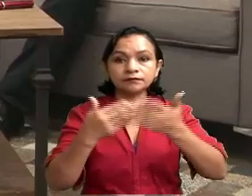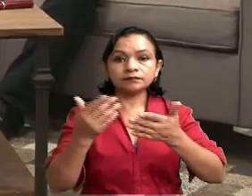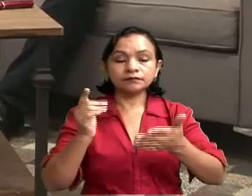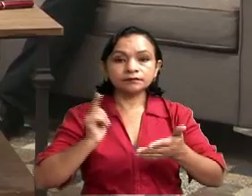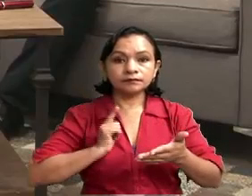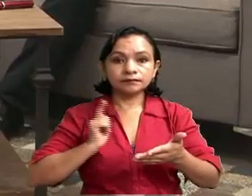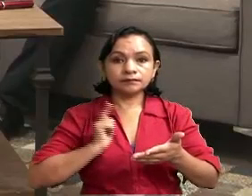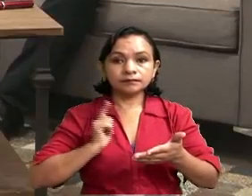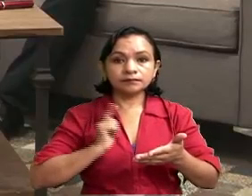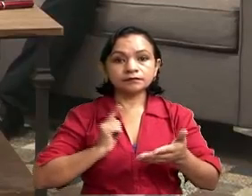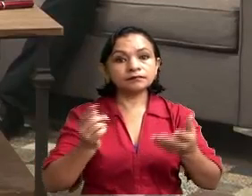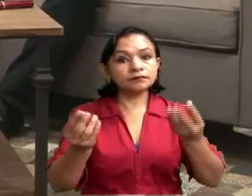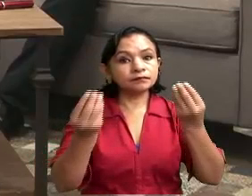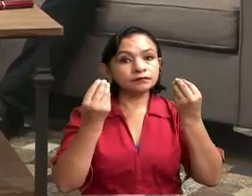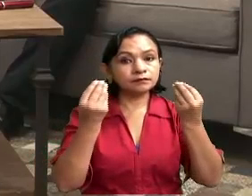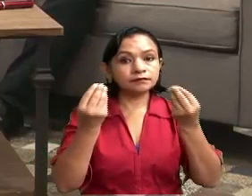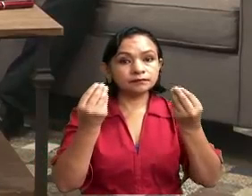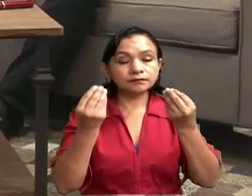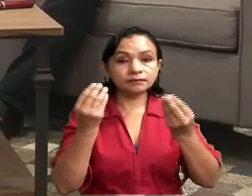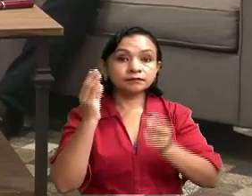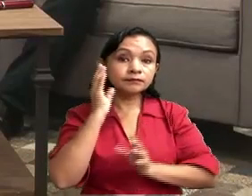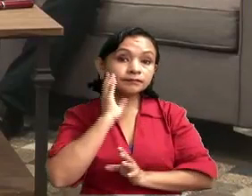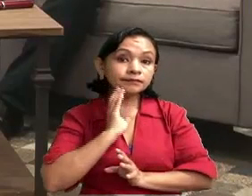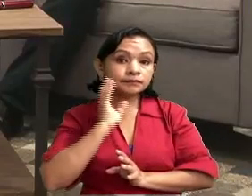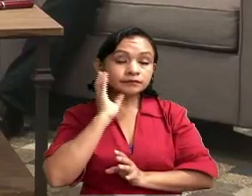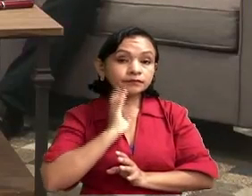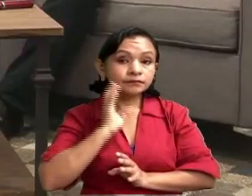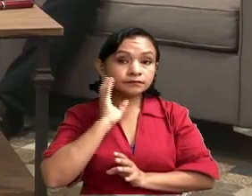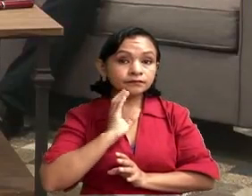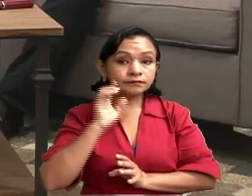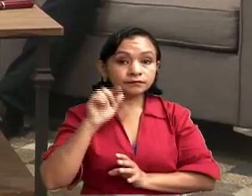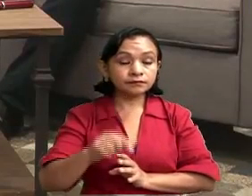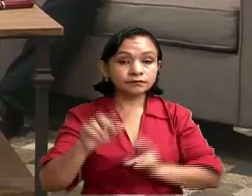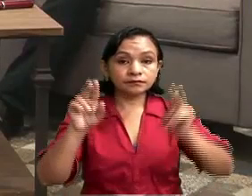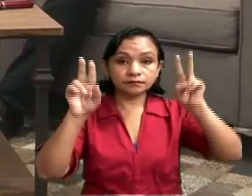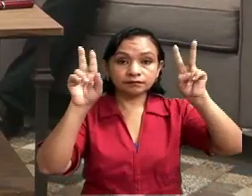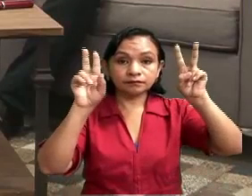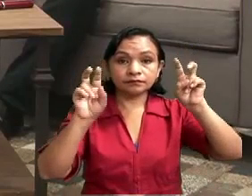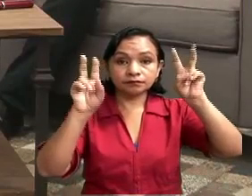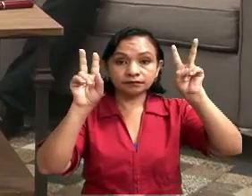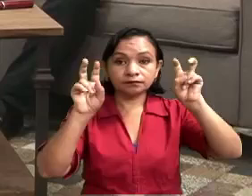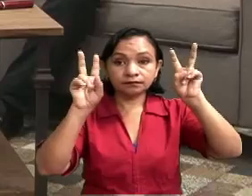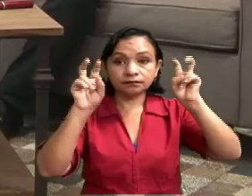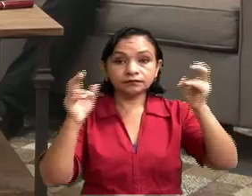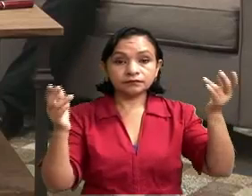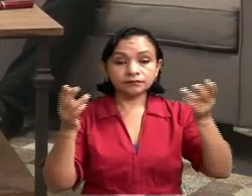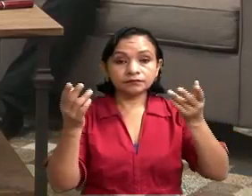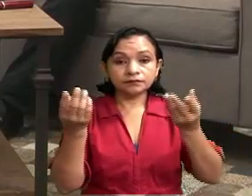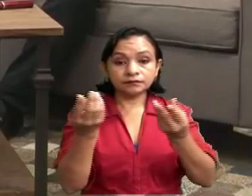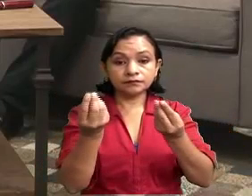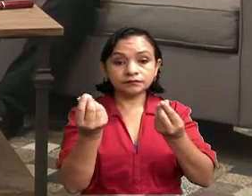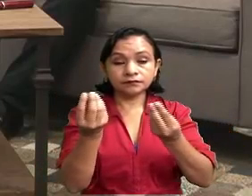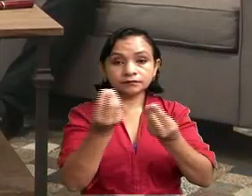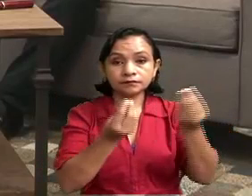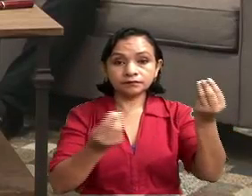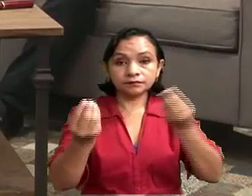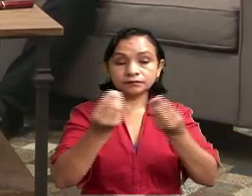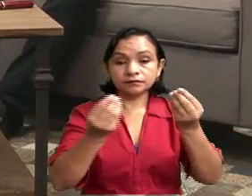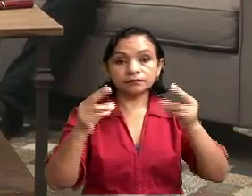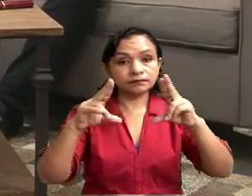acumulando una rica experiencia en este tema de la economía.